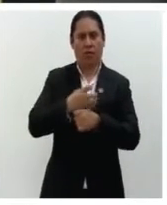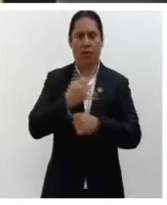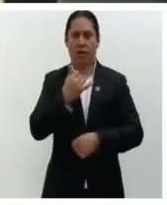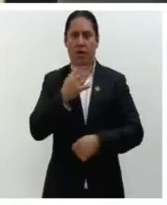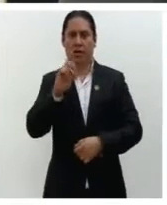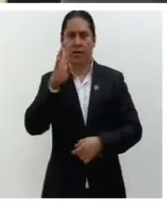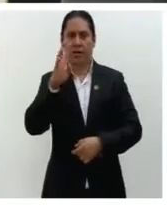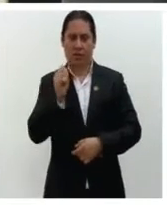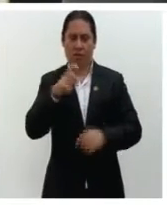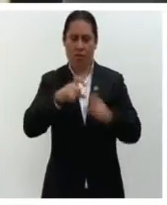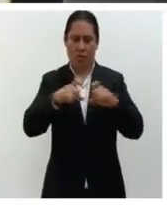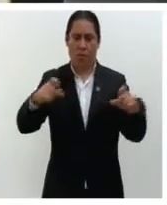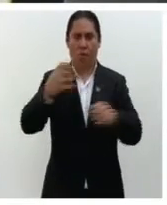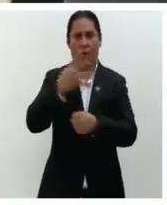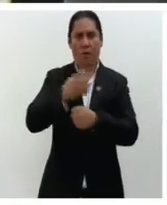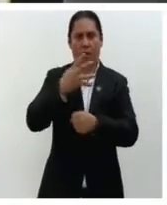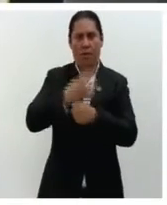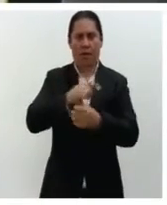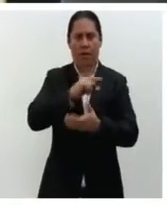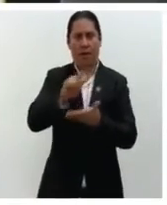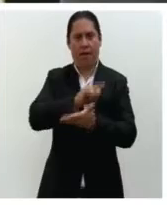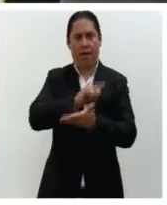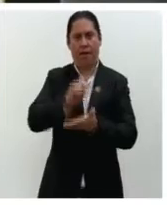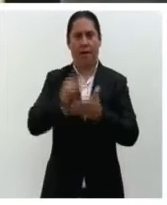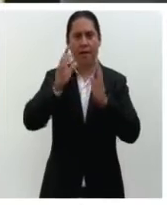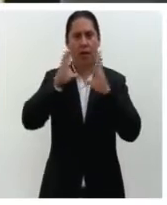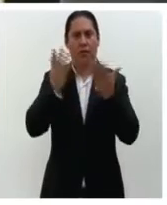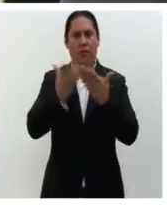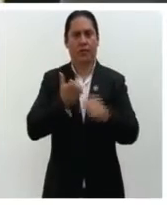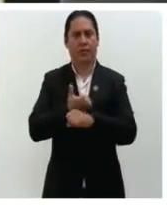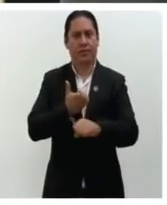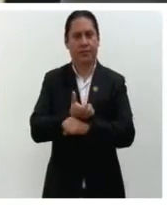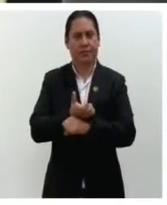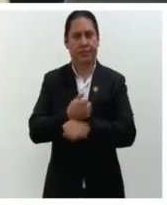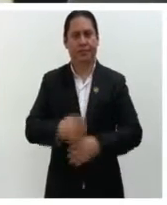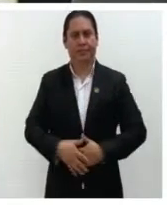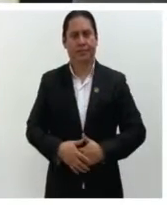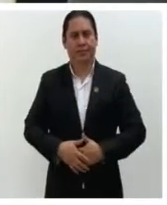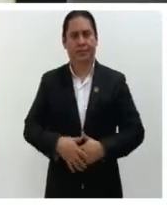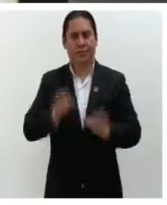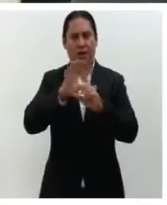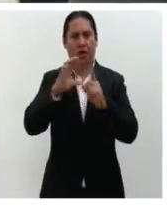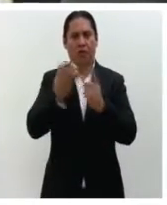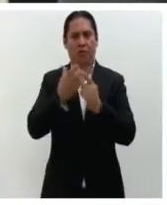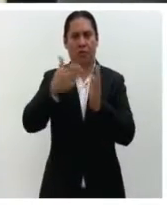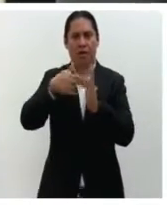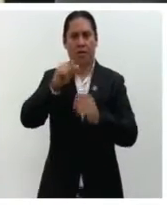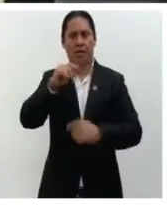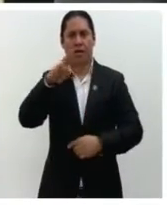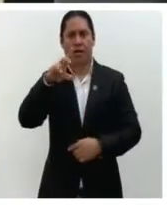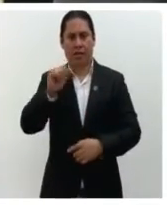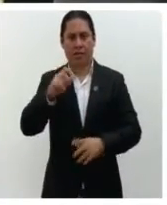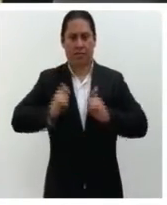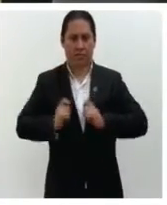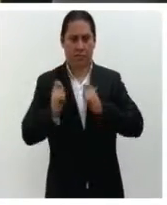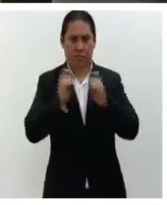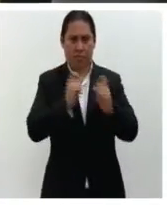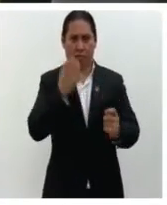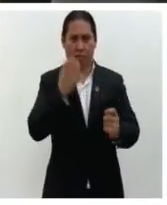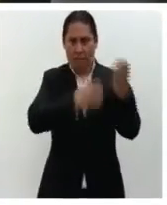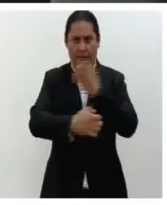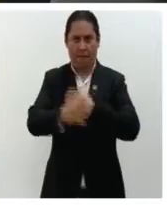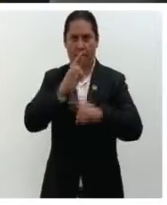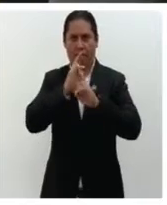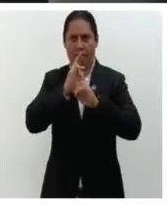y 39, fracción cuarta, de la Ley Orgánica del Congreso del Estado, a la Comisión de Hacienda le fue turnado para su